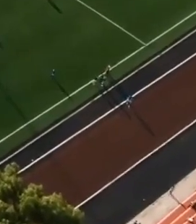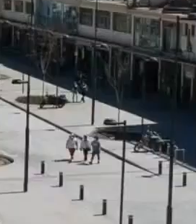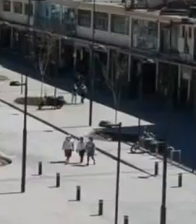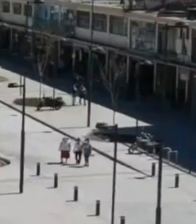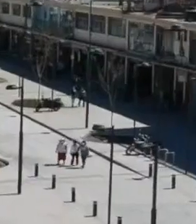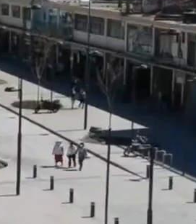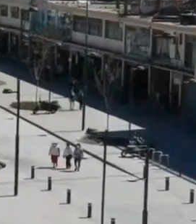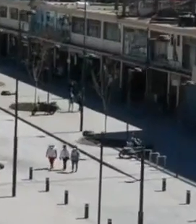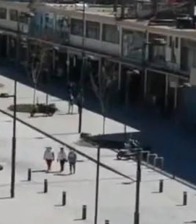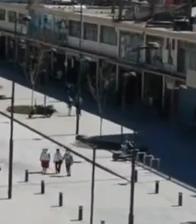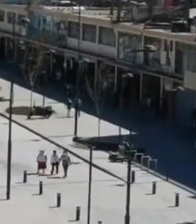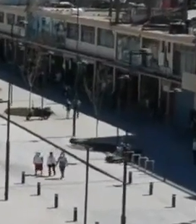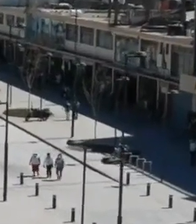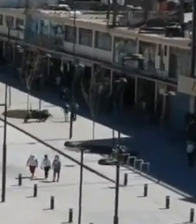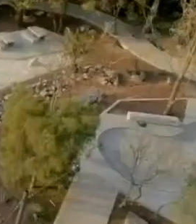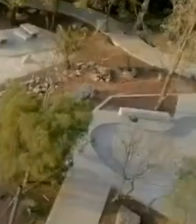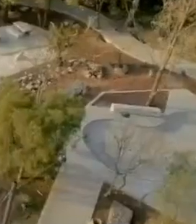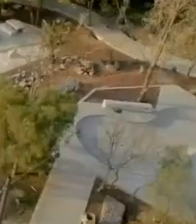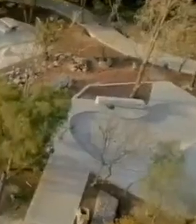como la de ahora.